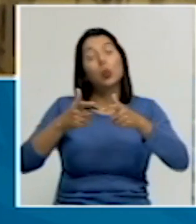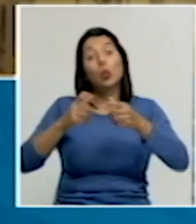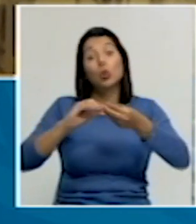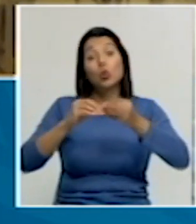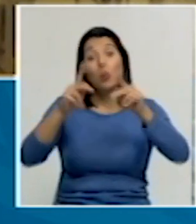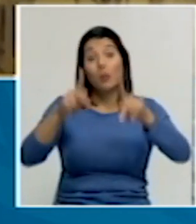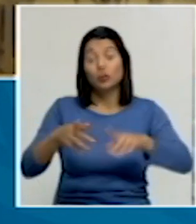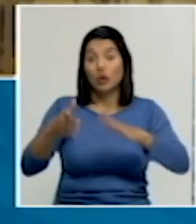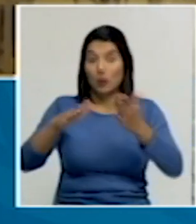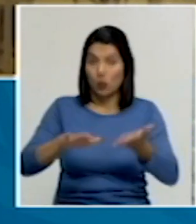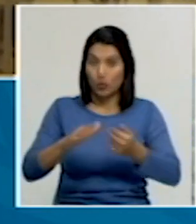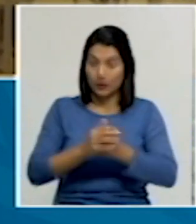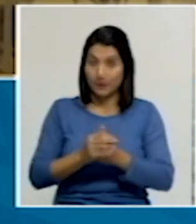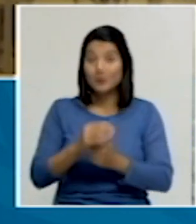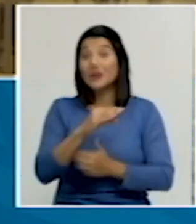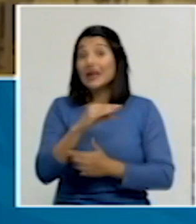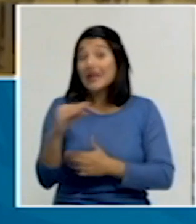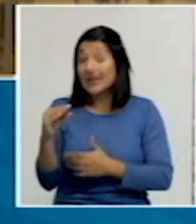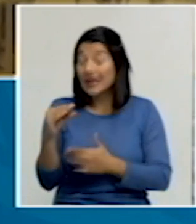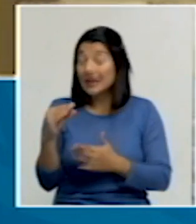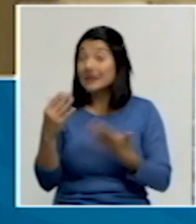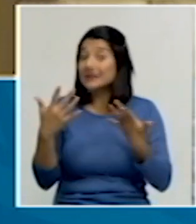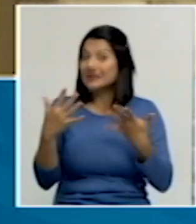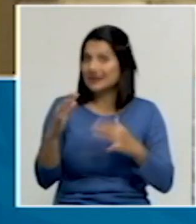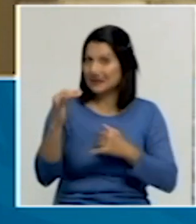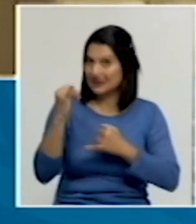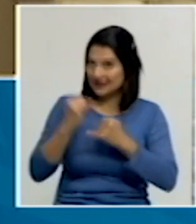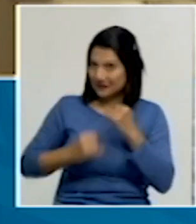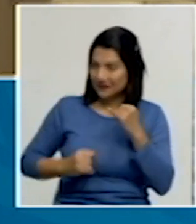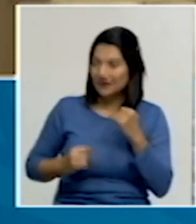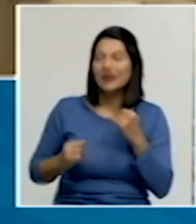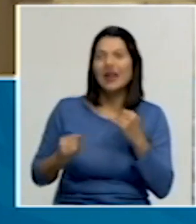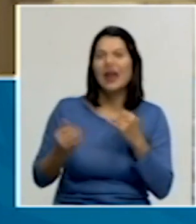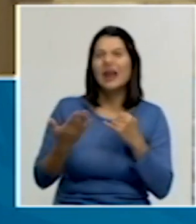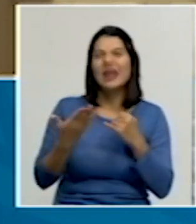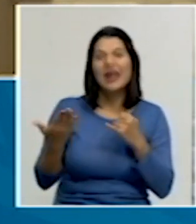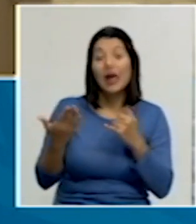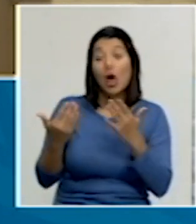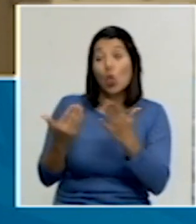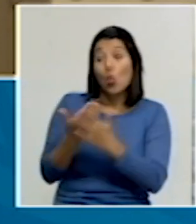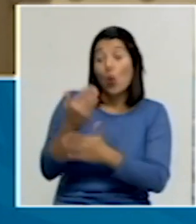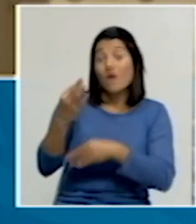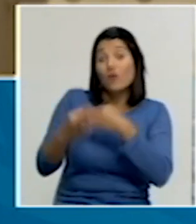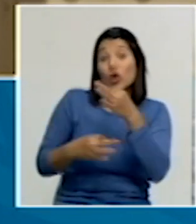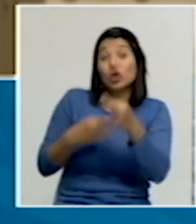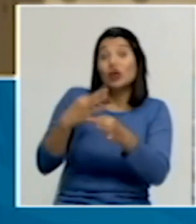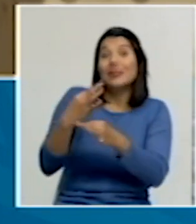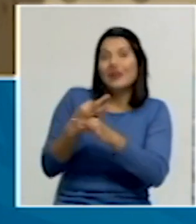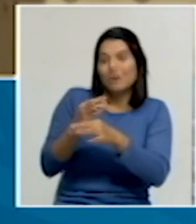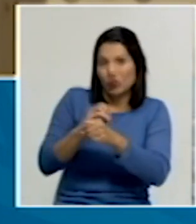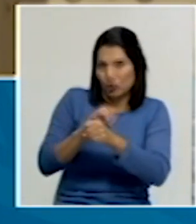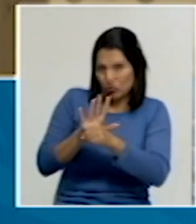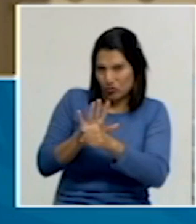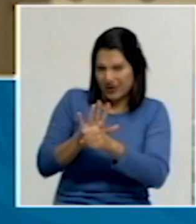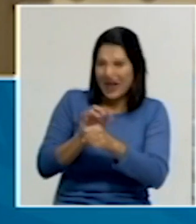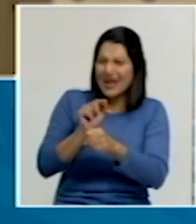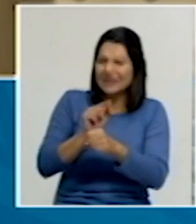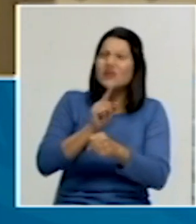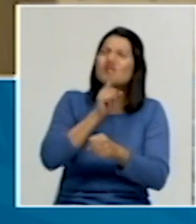letalidad. Y finalmente, las nuevas variantes, que si bien es cierto son mucho